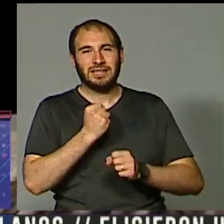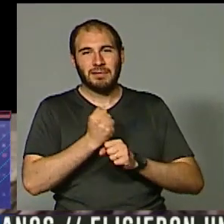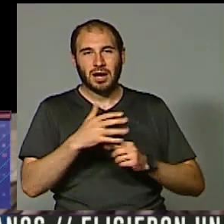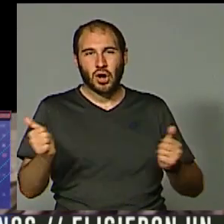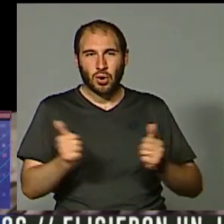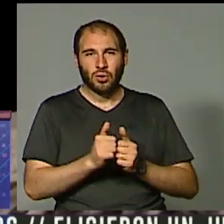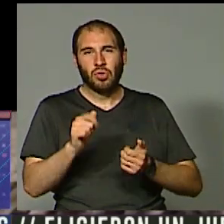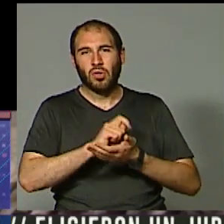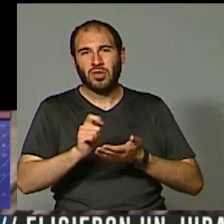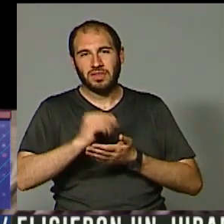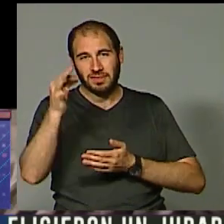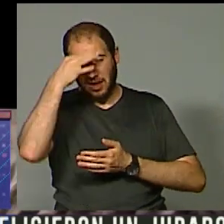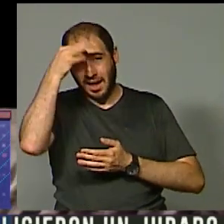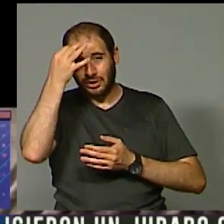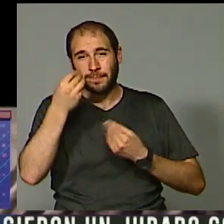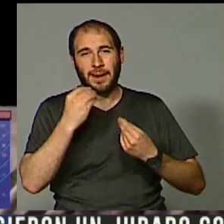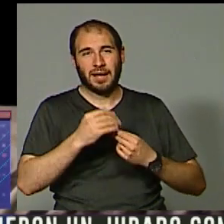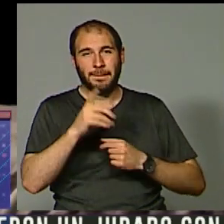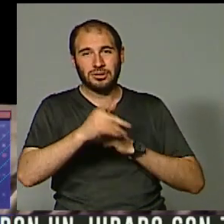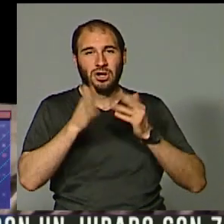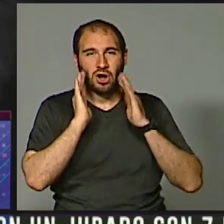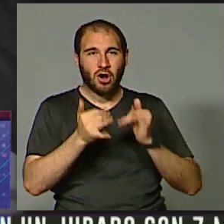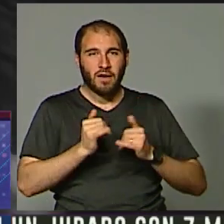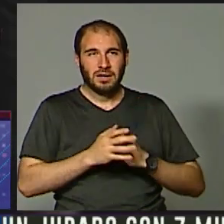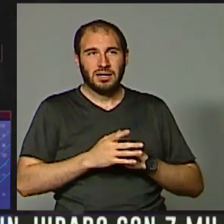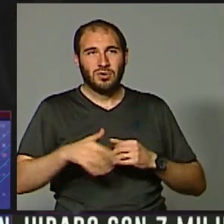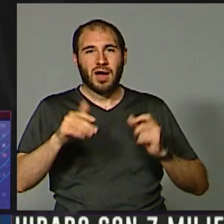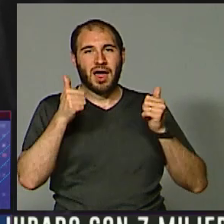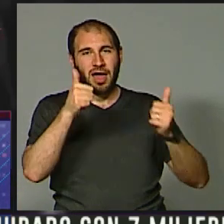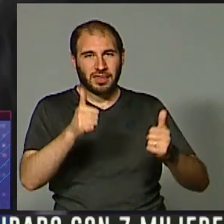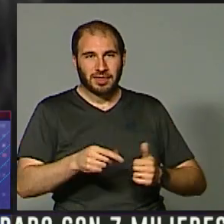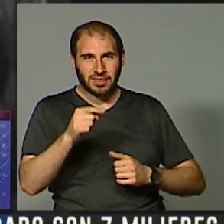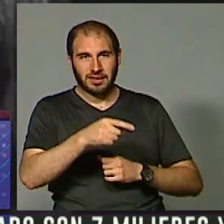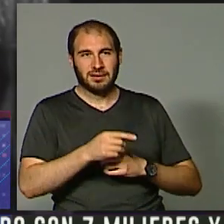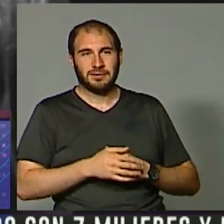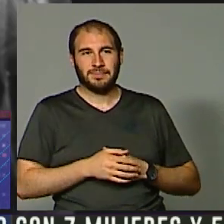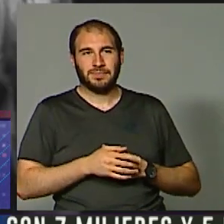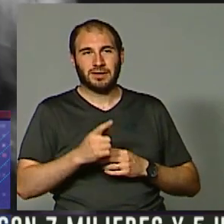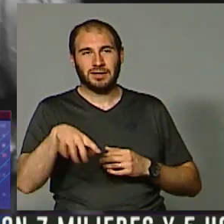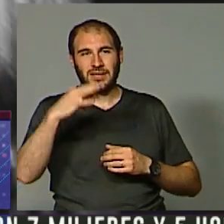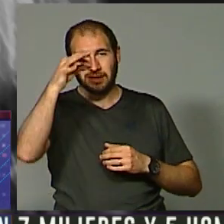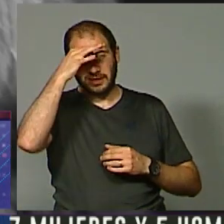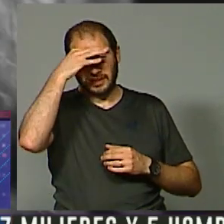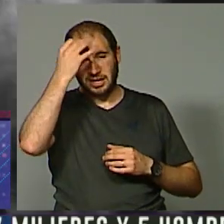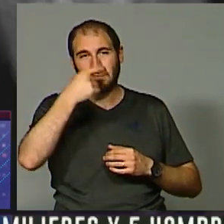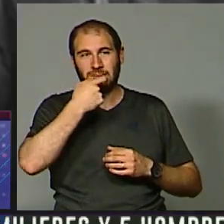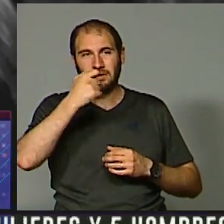ellas y hacer una obra para que los adolescentes estén en la cartelera de teatro